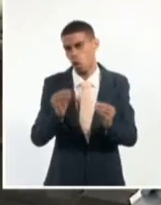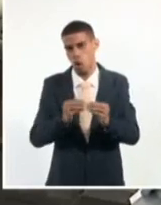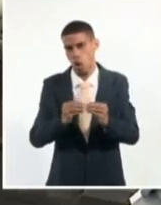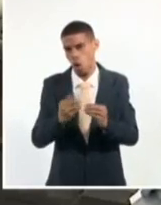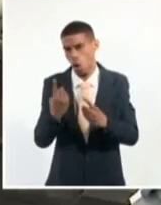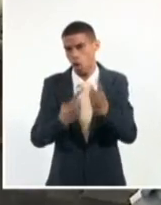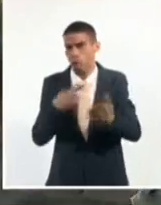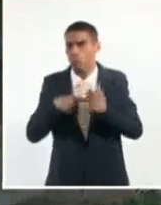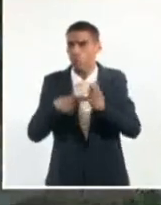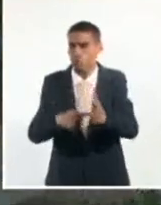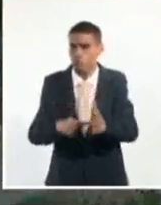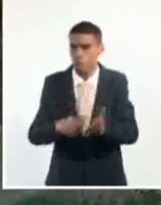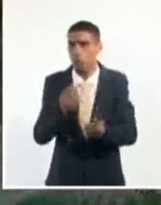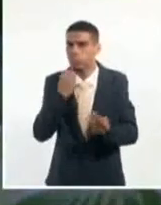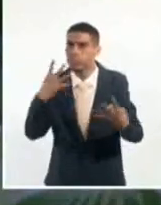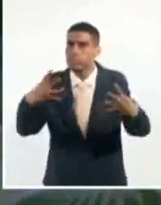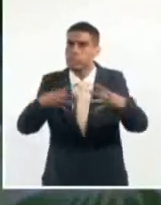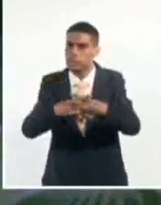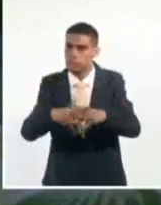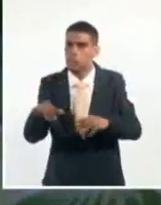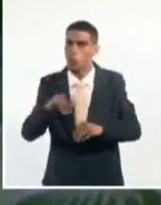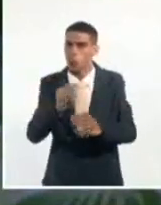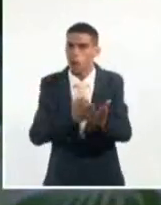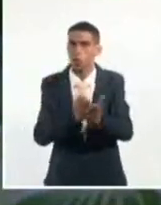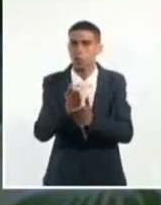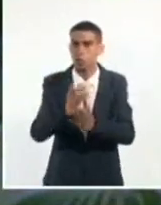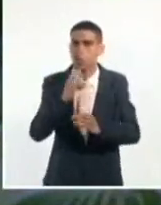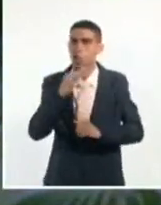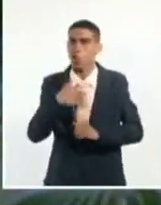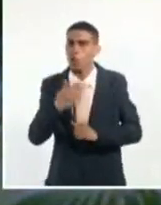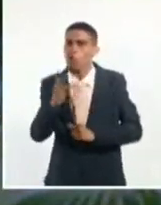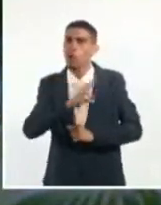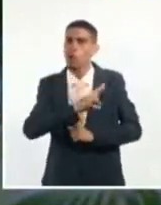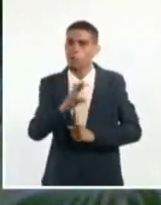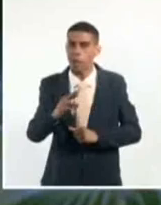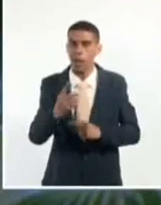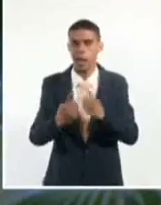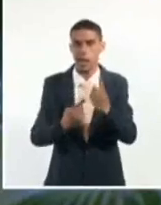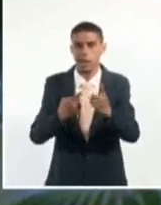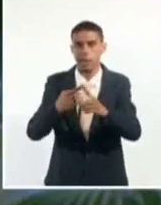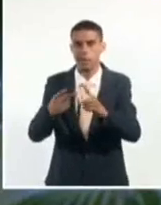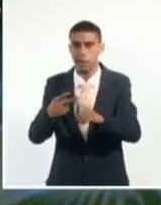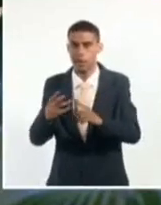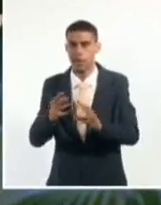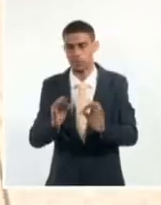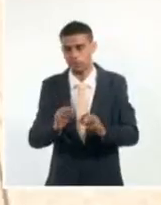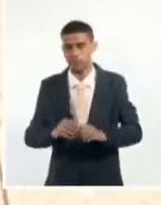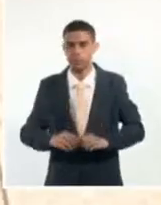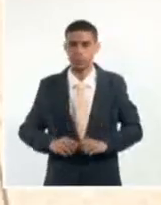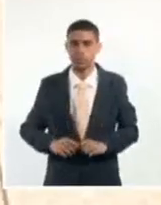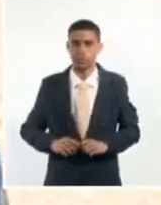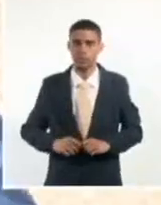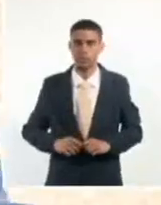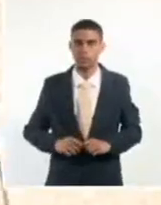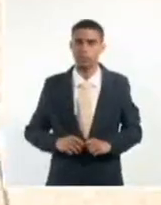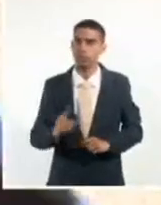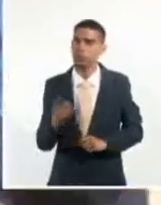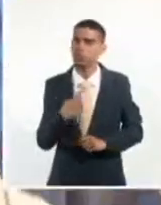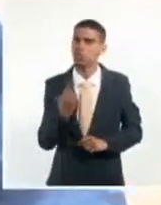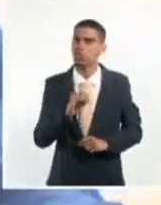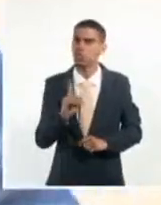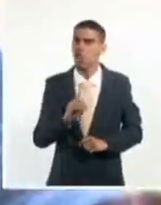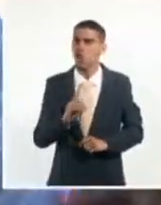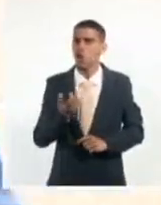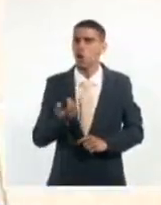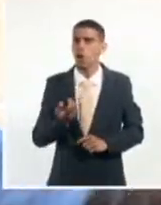punto determinado, sino que podamos darle continuidad y ver la respuesta a aquellas cosas que hemos estado planteando. Y que no podemos llamarnos engaño.